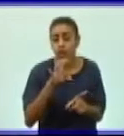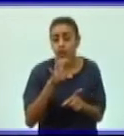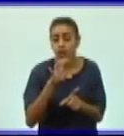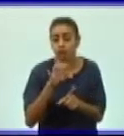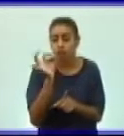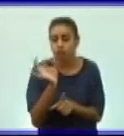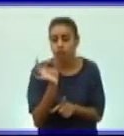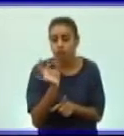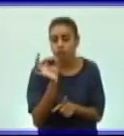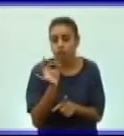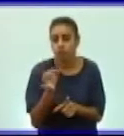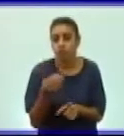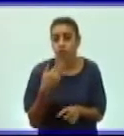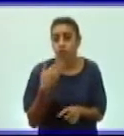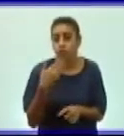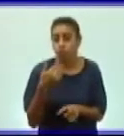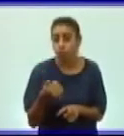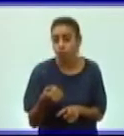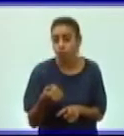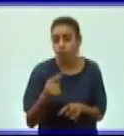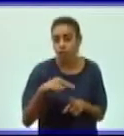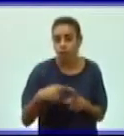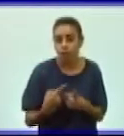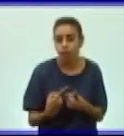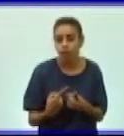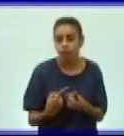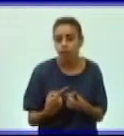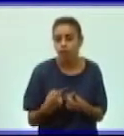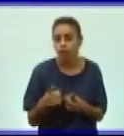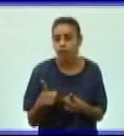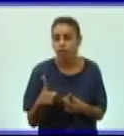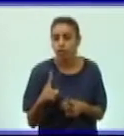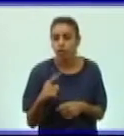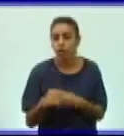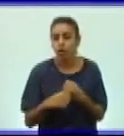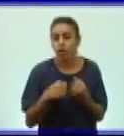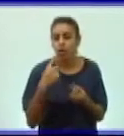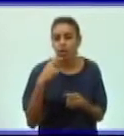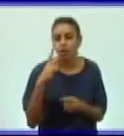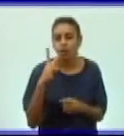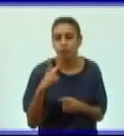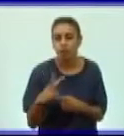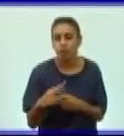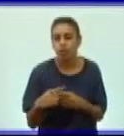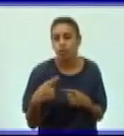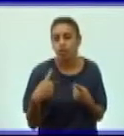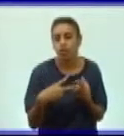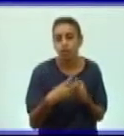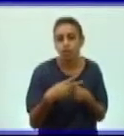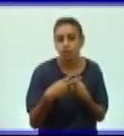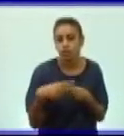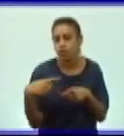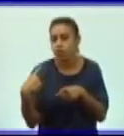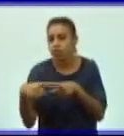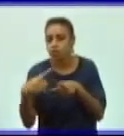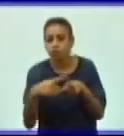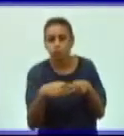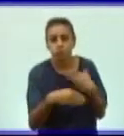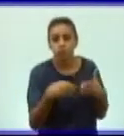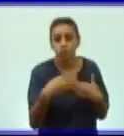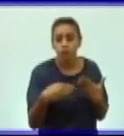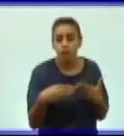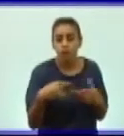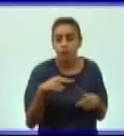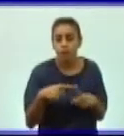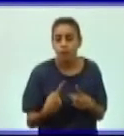porque las críticas, muchachos, ayudan también a reflexionar y a buscar caminos diferentes para solucionar algunos que otros problemas. Pero las críticas, cuando tienen